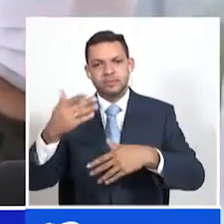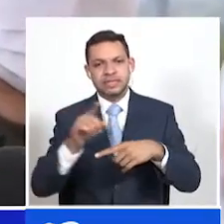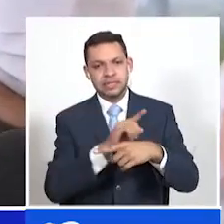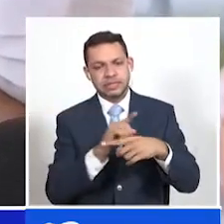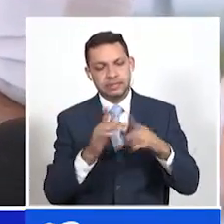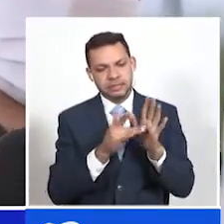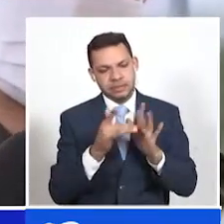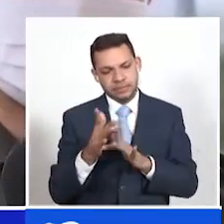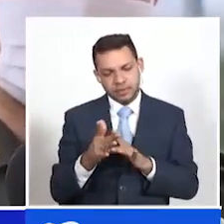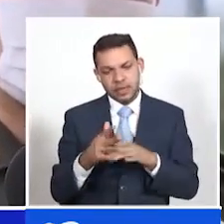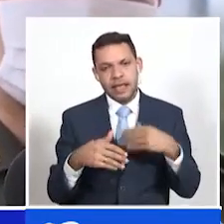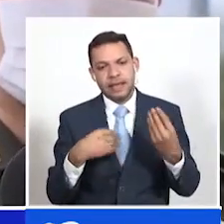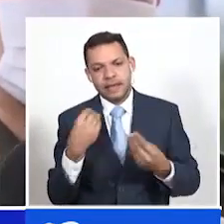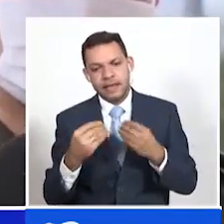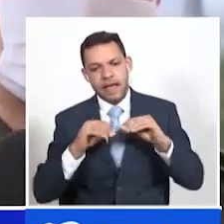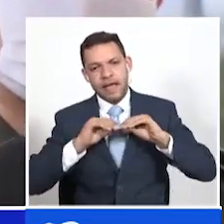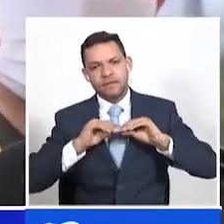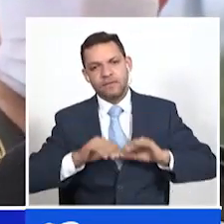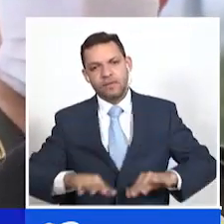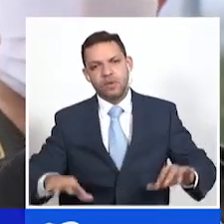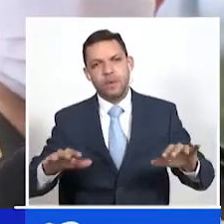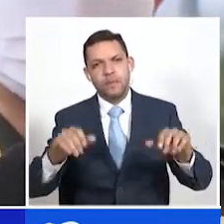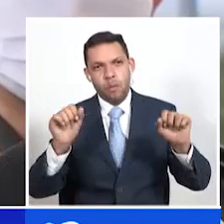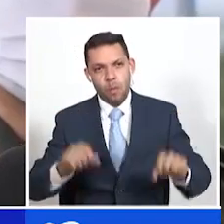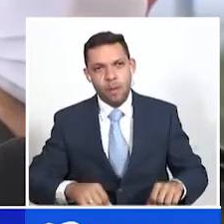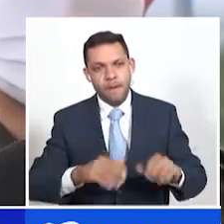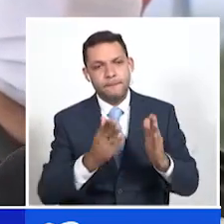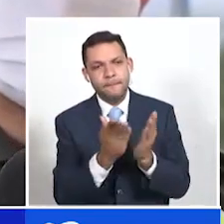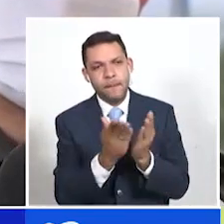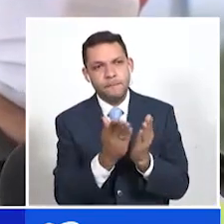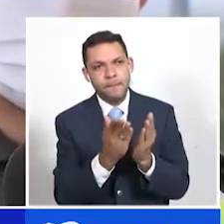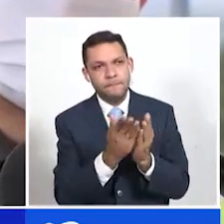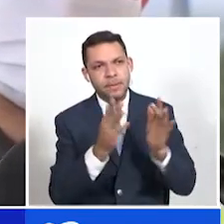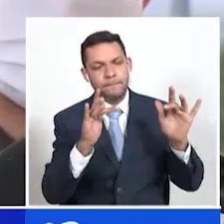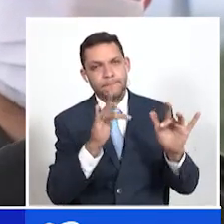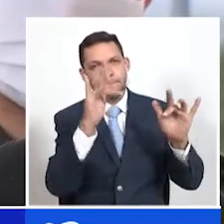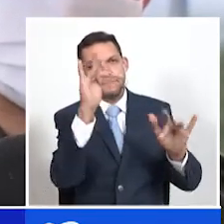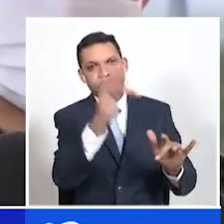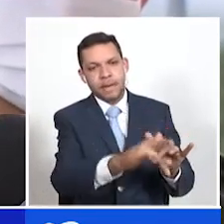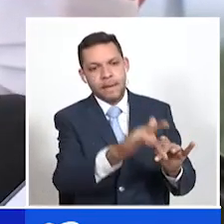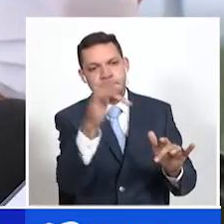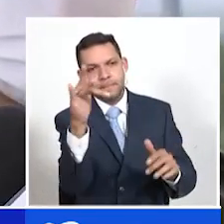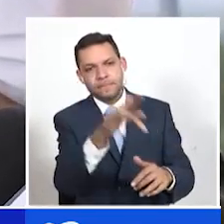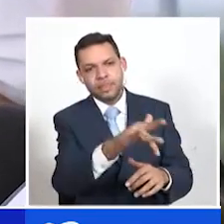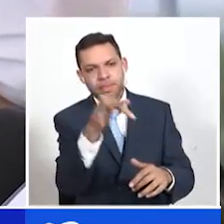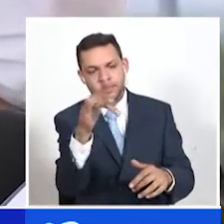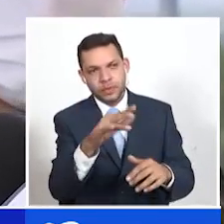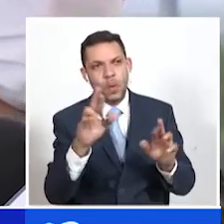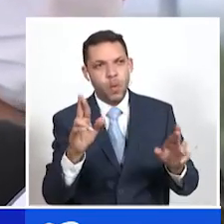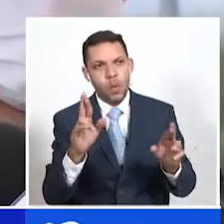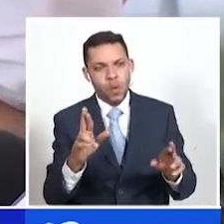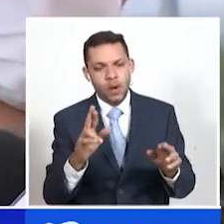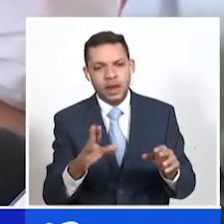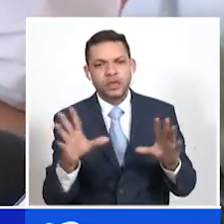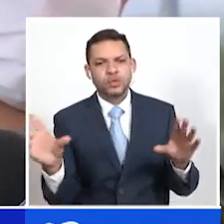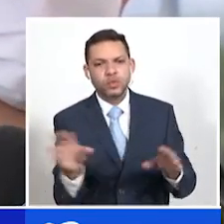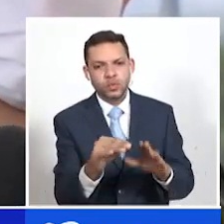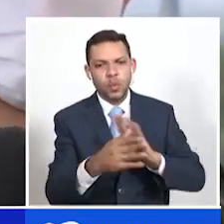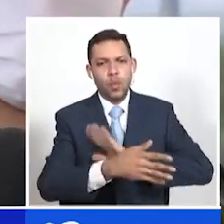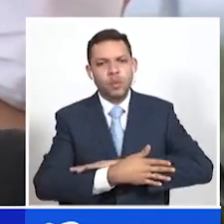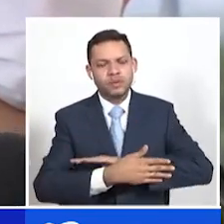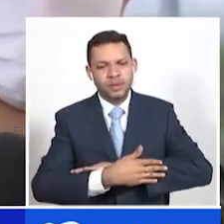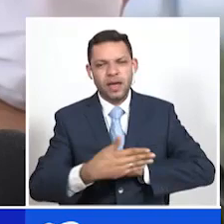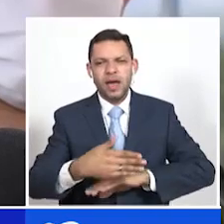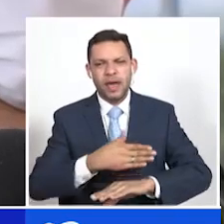esperar qué coletazo nos puede dejar el tema del COVID durante la Semana Santa, esperamos que no sea así, pero sí nos parece una